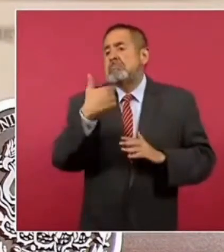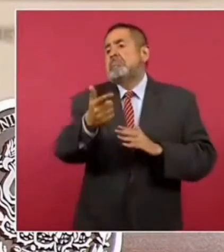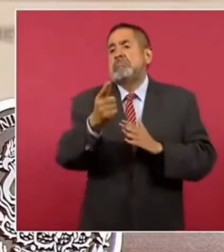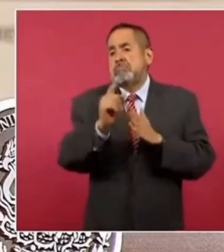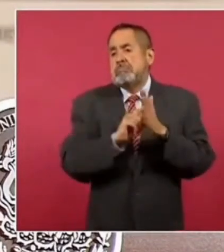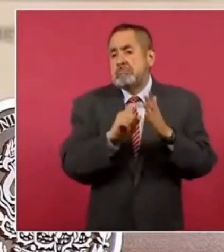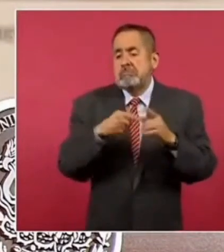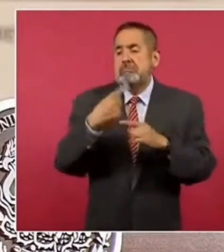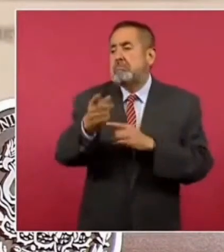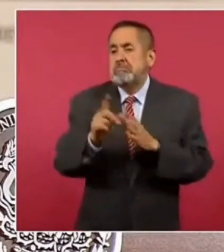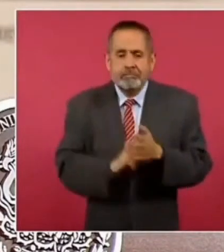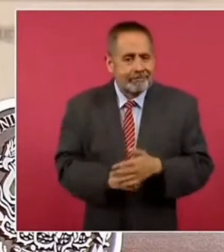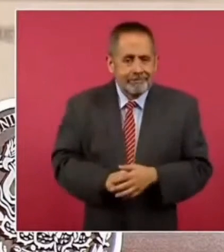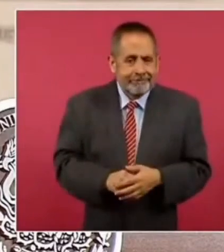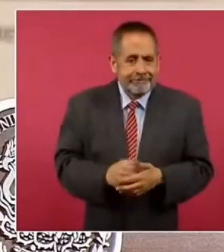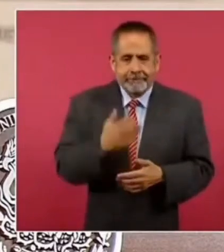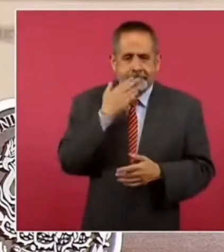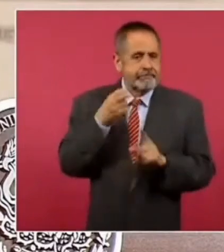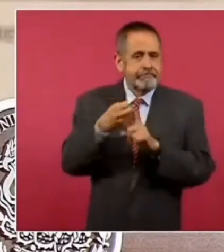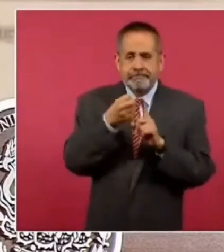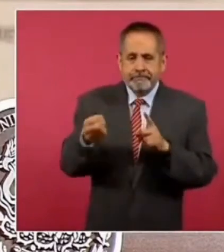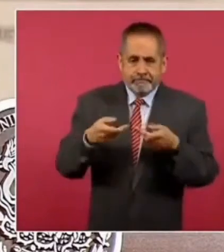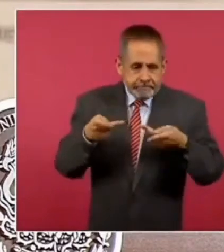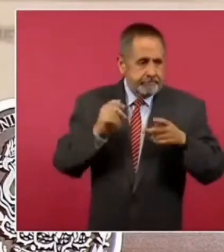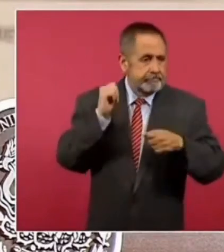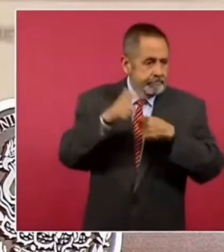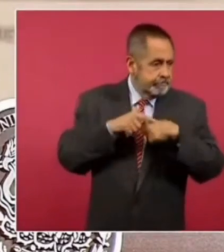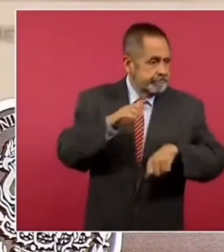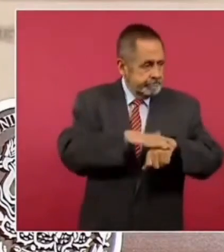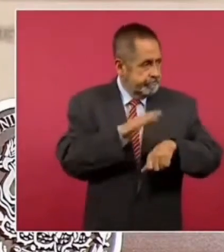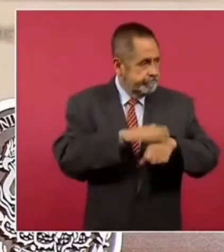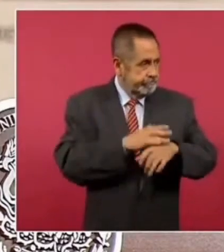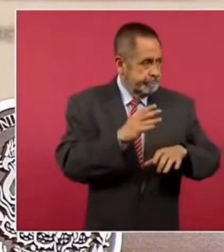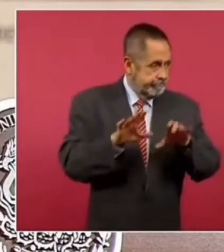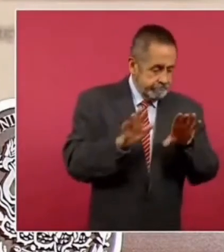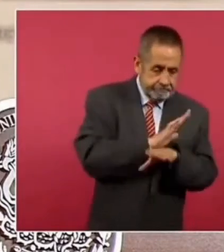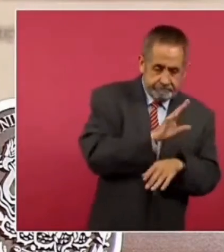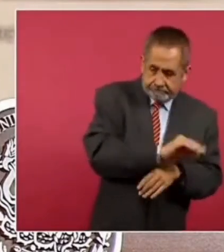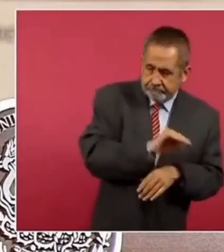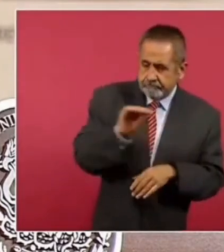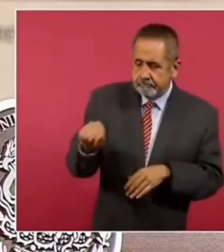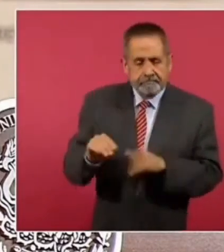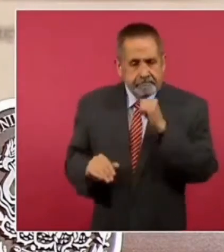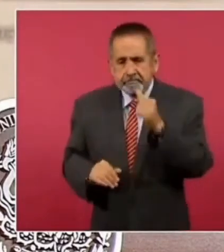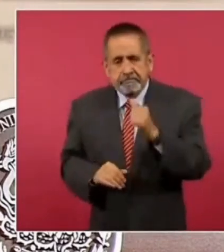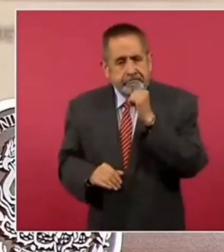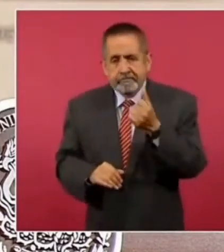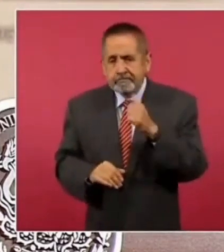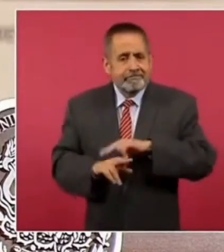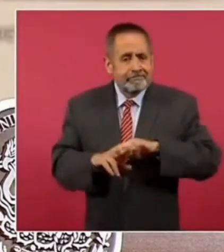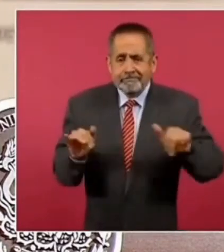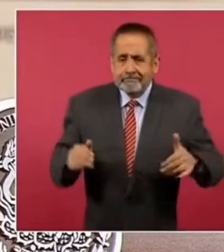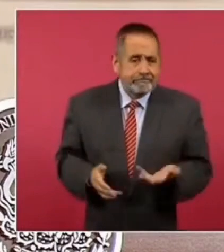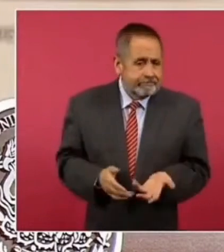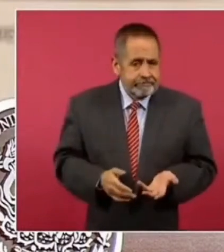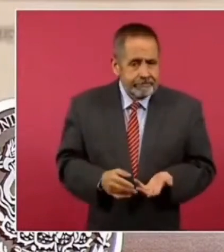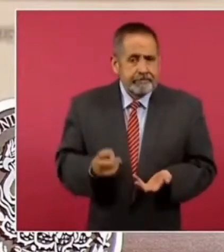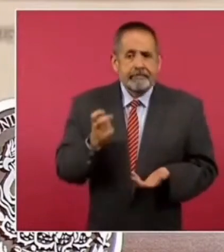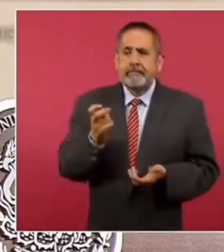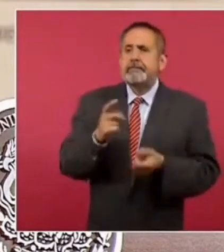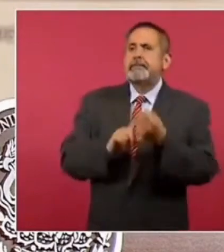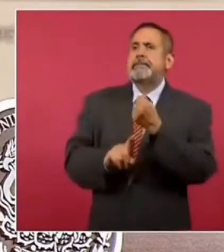ninguna trazabilidad, es decir, sin ninguna posibilidad de observar qué es lo que estaba pasando en el proceso. ¿Qué generaba